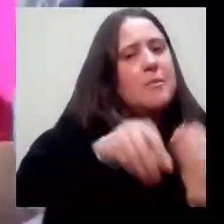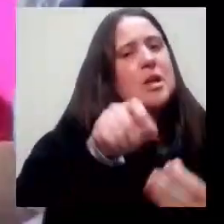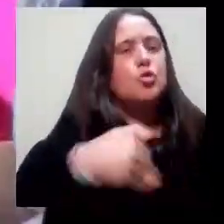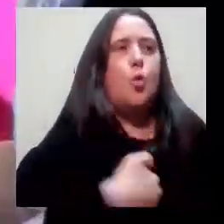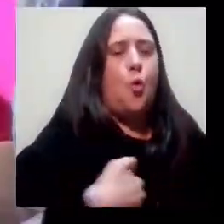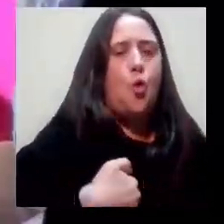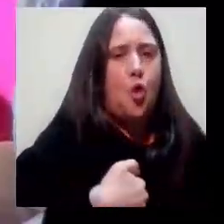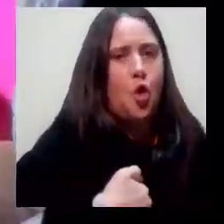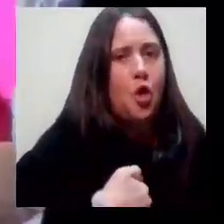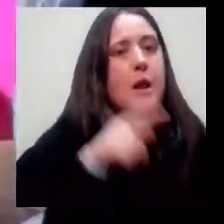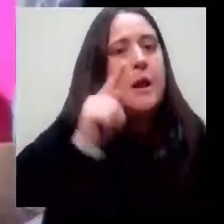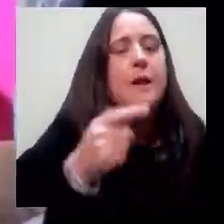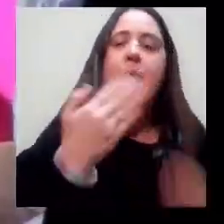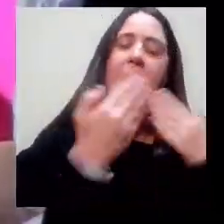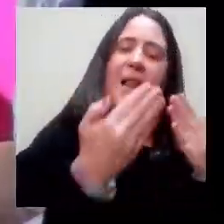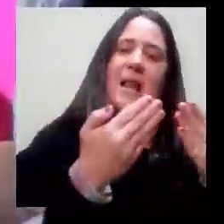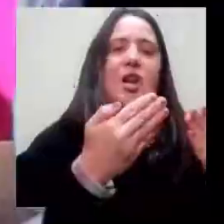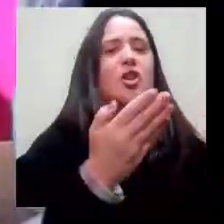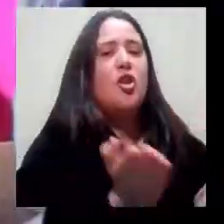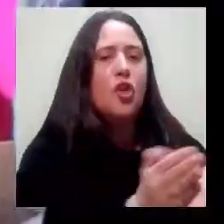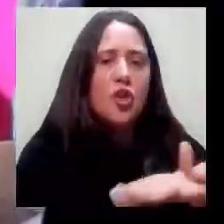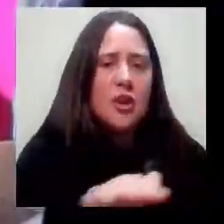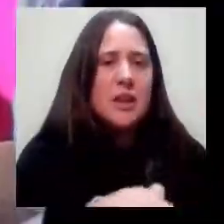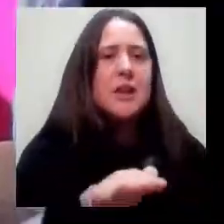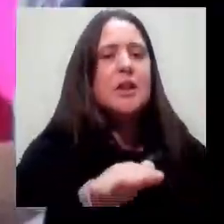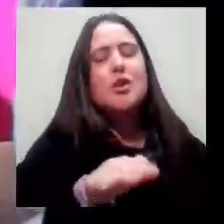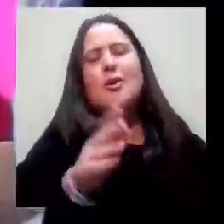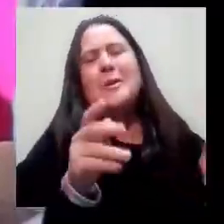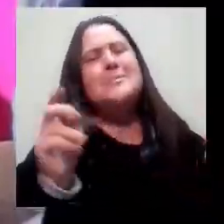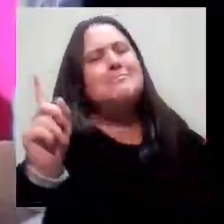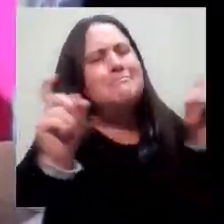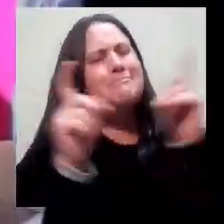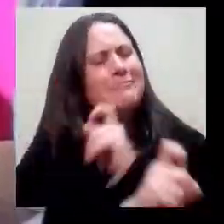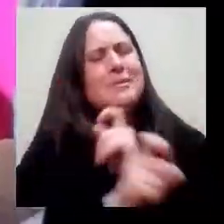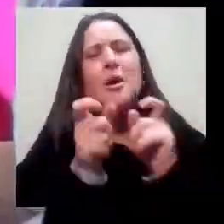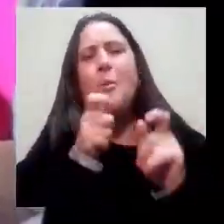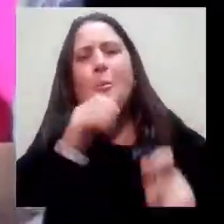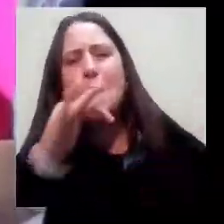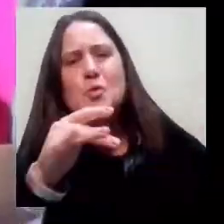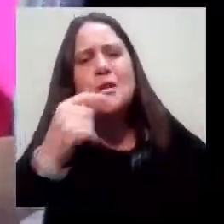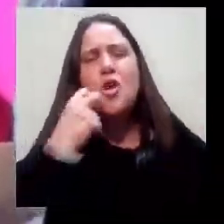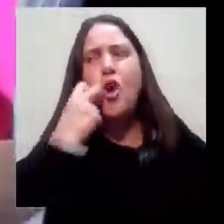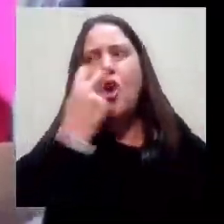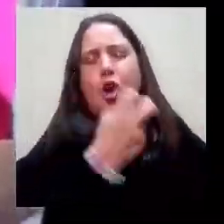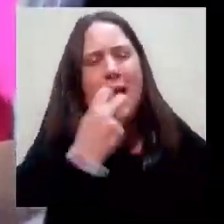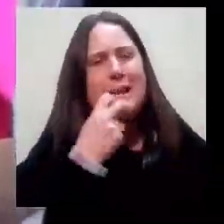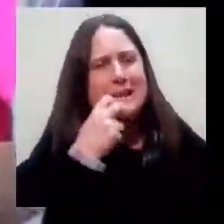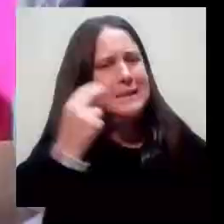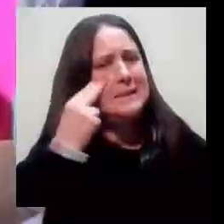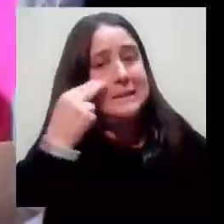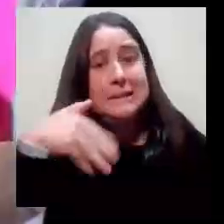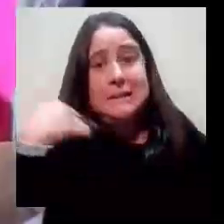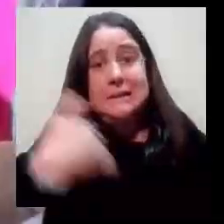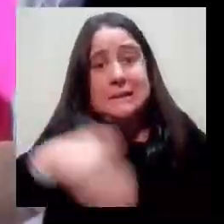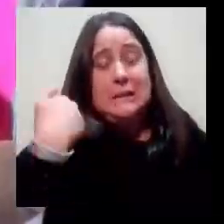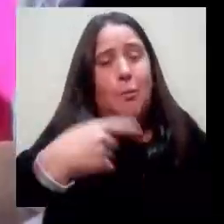que hablen con los niños, el nivel de dislalias que estamos teniendo, el nivel de problemas de oralidad que se están reportando. Hace poco